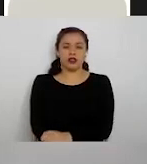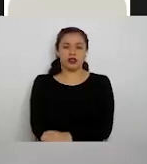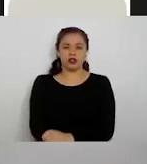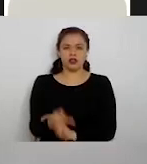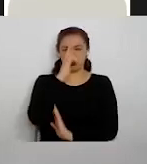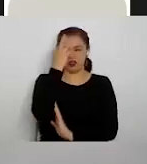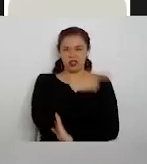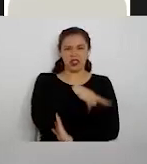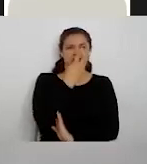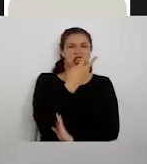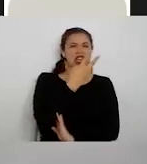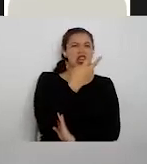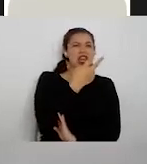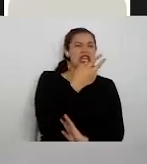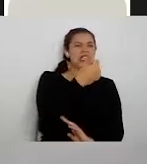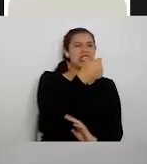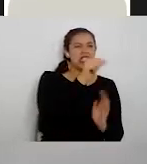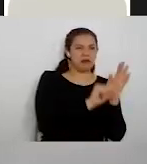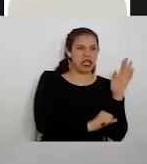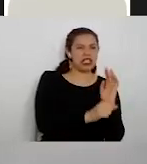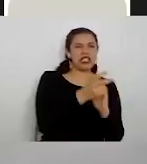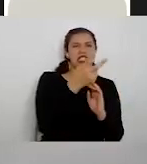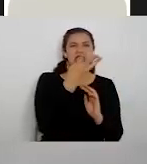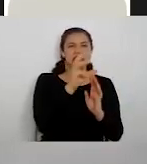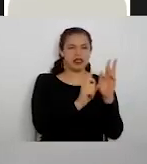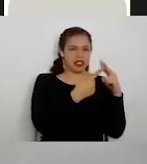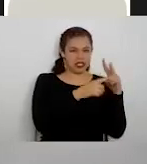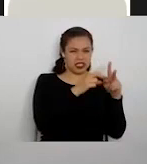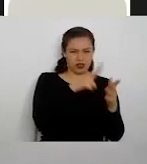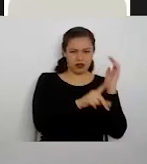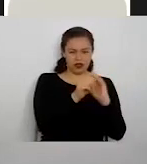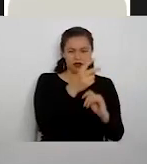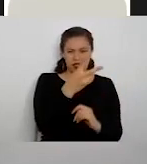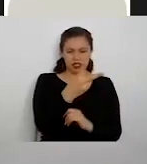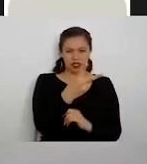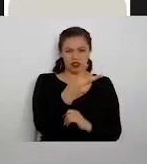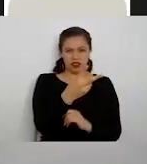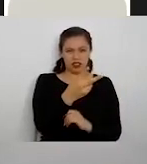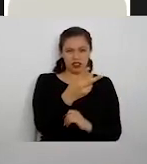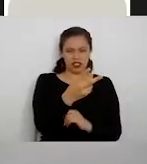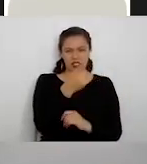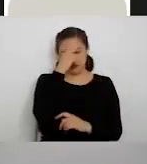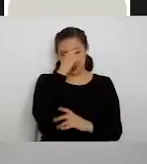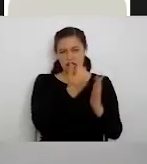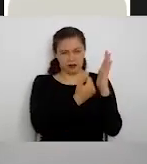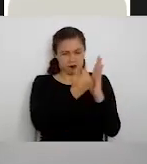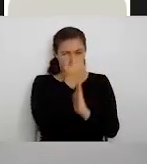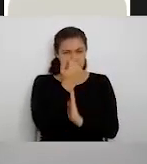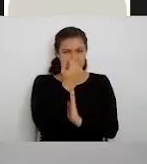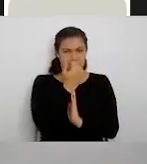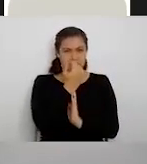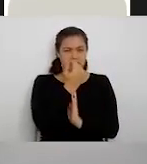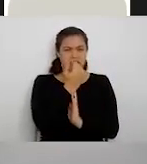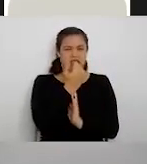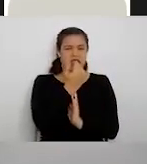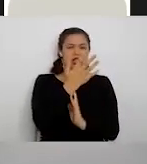trimestre, segundo trimestre, las proyecciones de los corredurías del crecimiento es bajo, que se